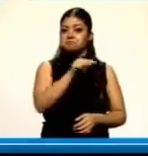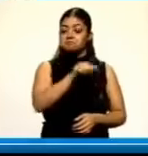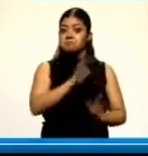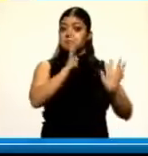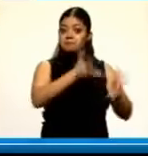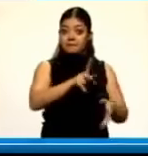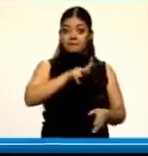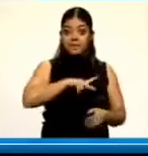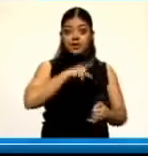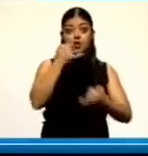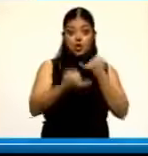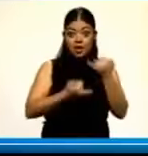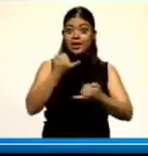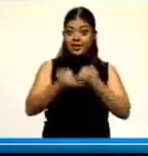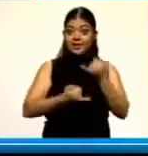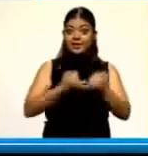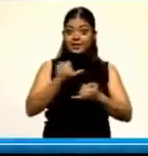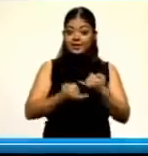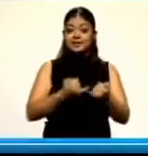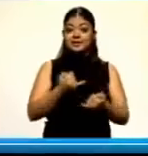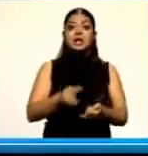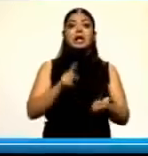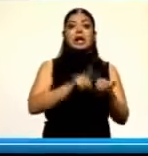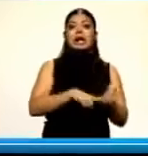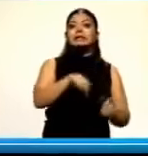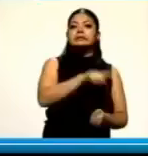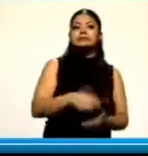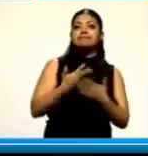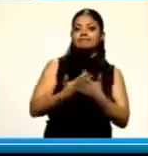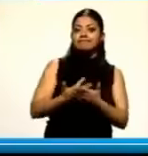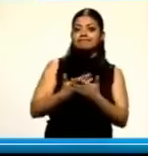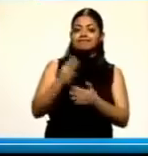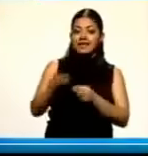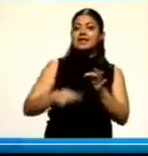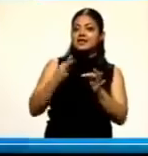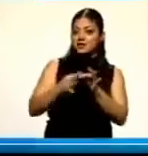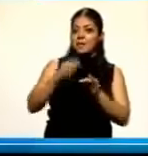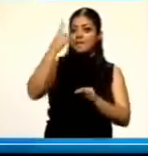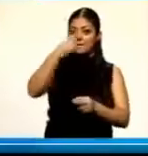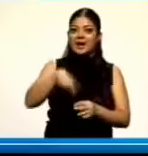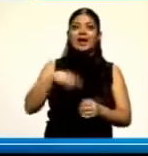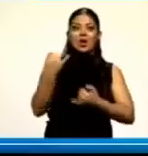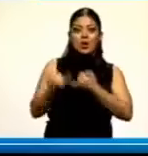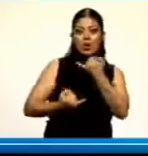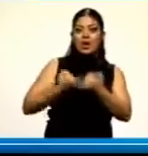Para jugar.